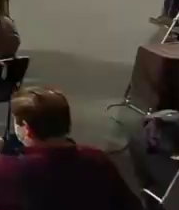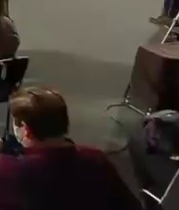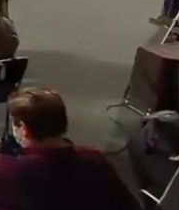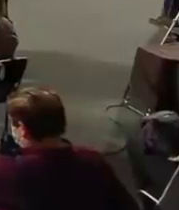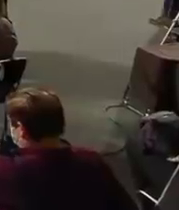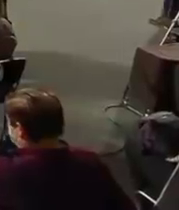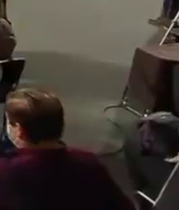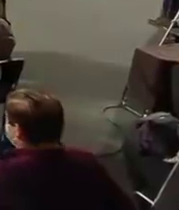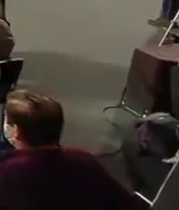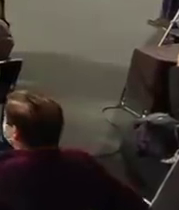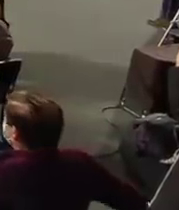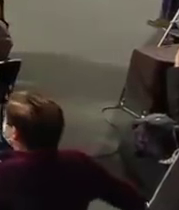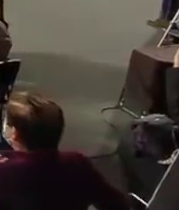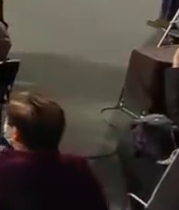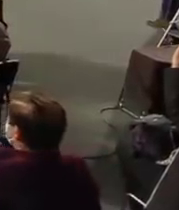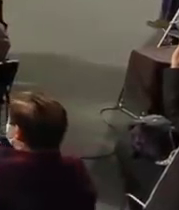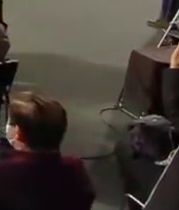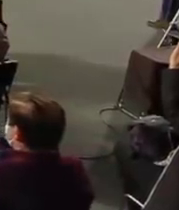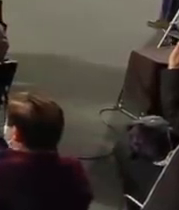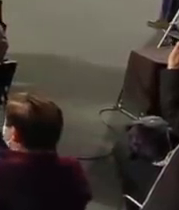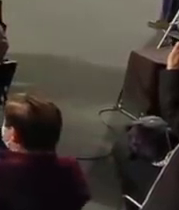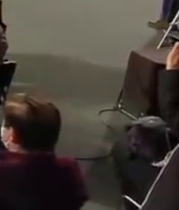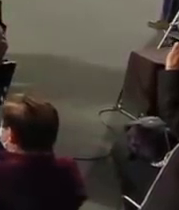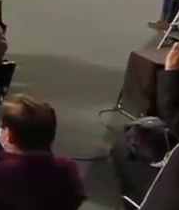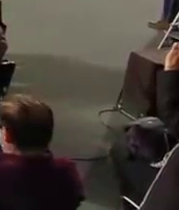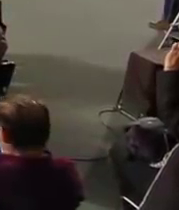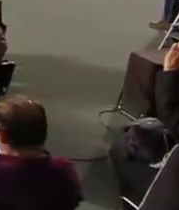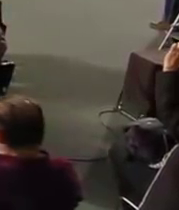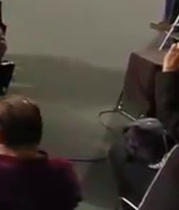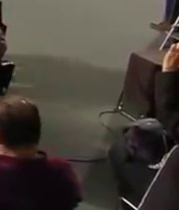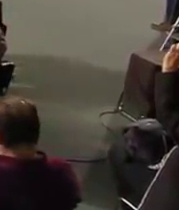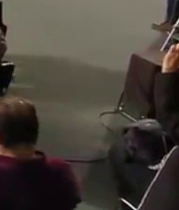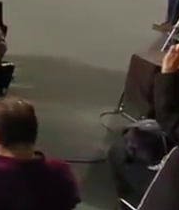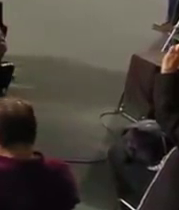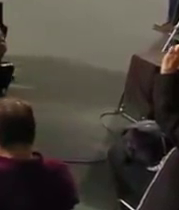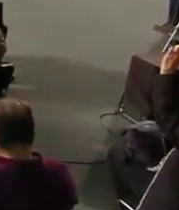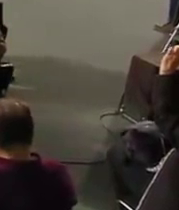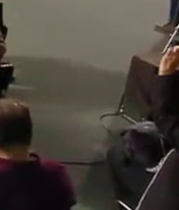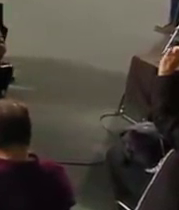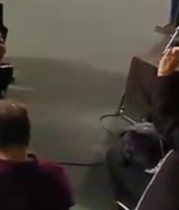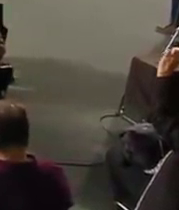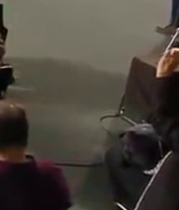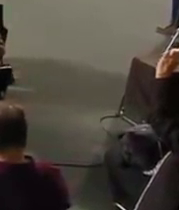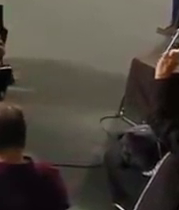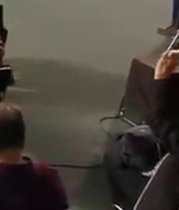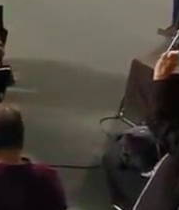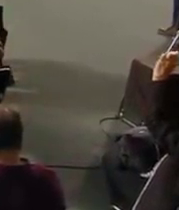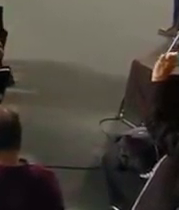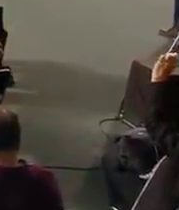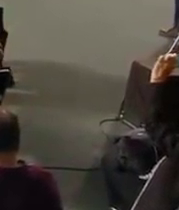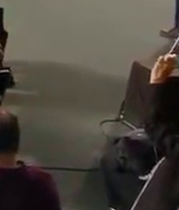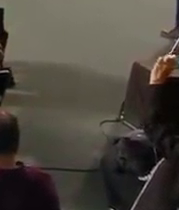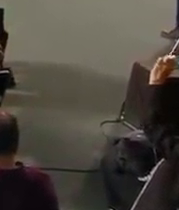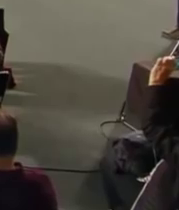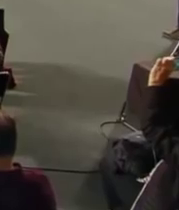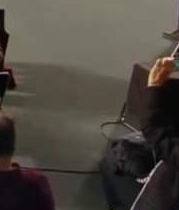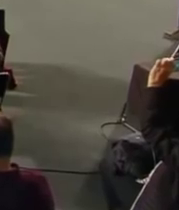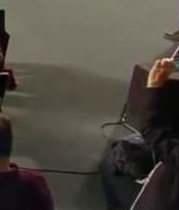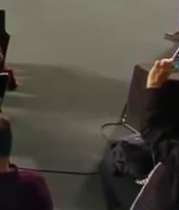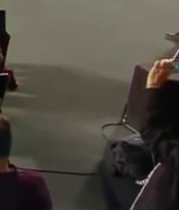Sí. El de Santa. A ver si lo consigue. Sí, lo están buscando. O sea,